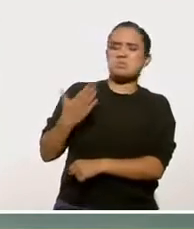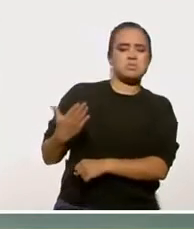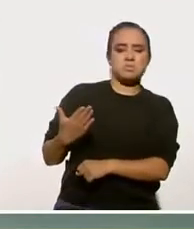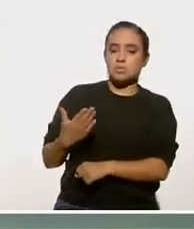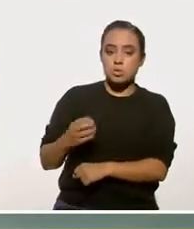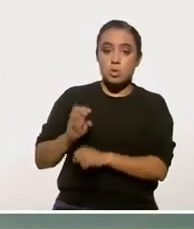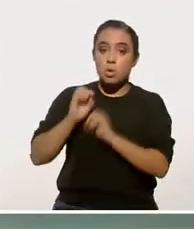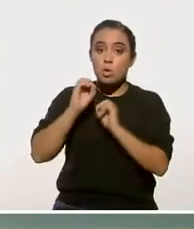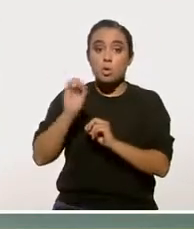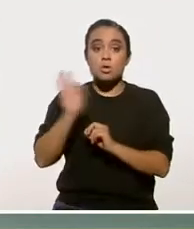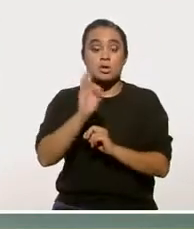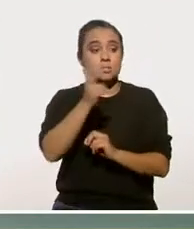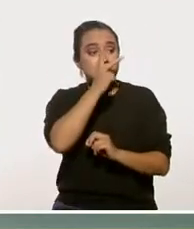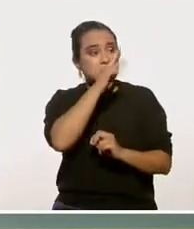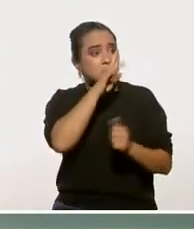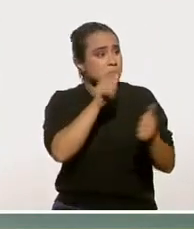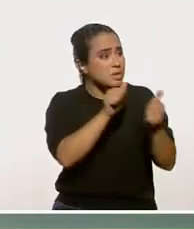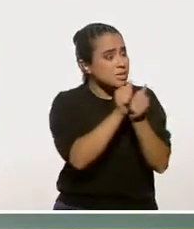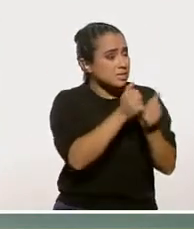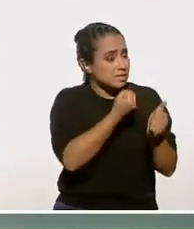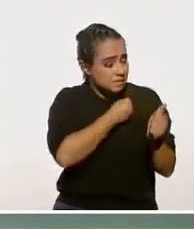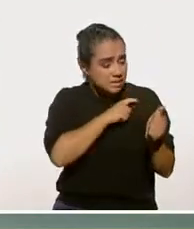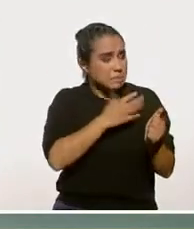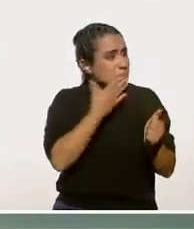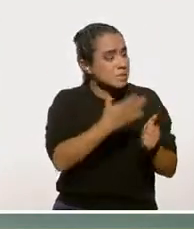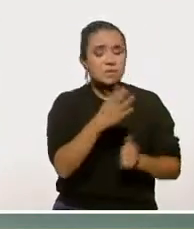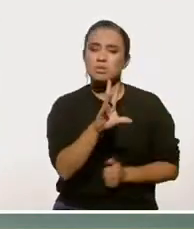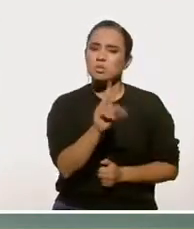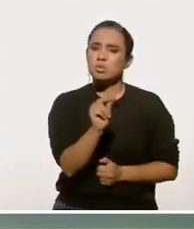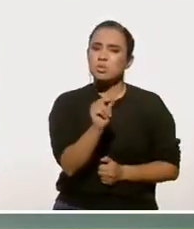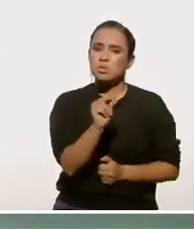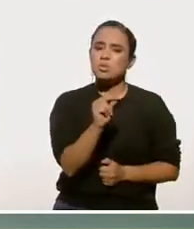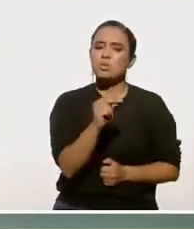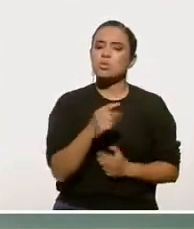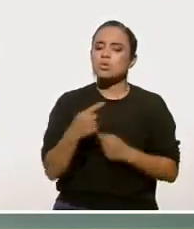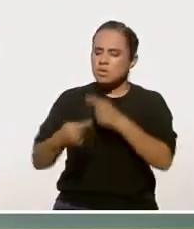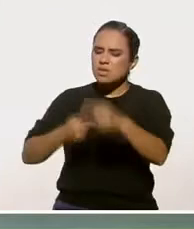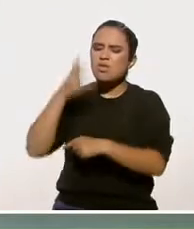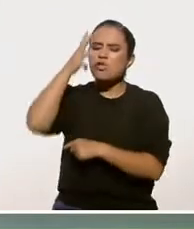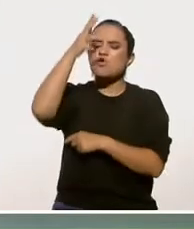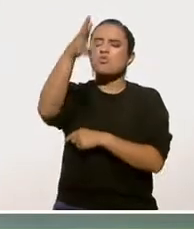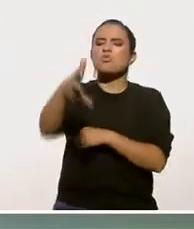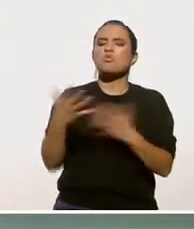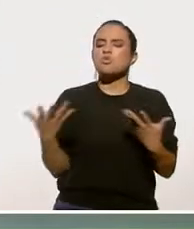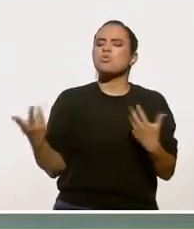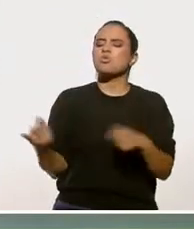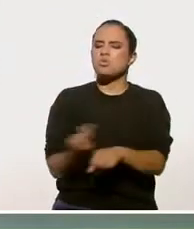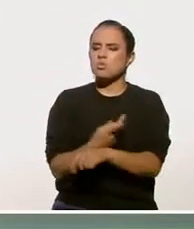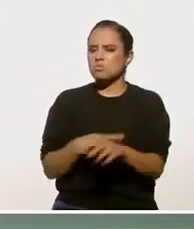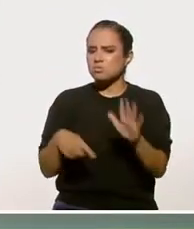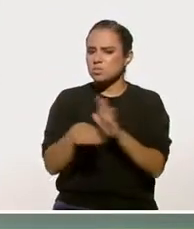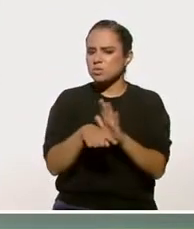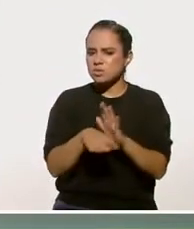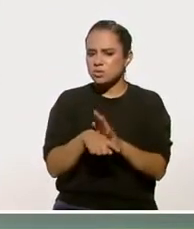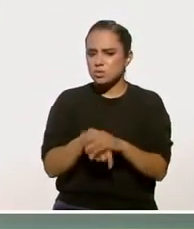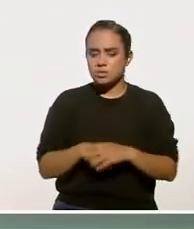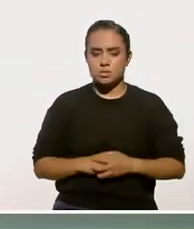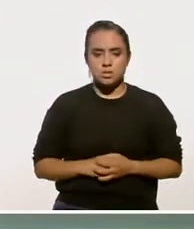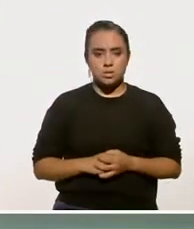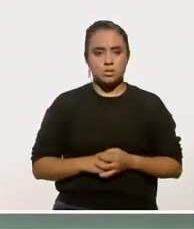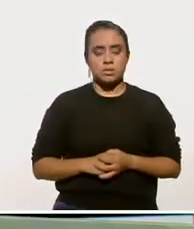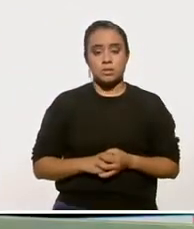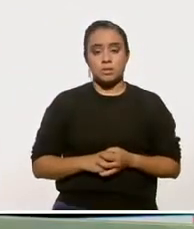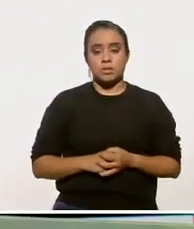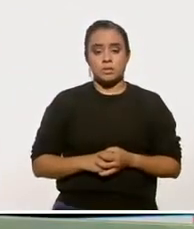un apego saludable con sus padres? ¿Cuáles serían las consecuencias, pues seguramente negativas, que podrían tener los niños?